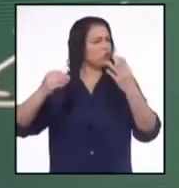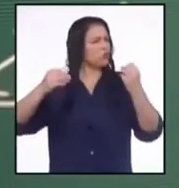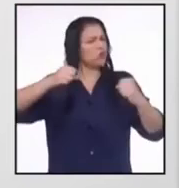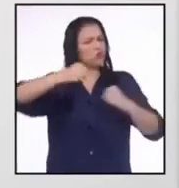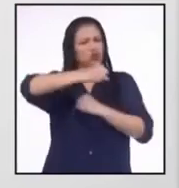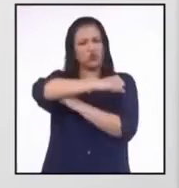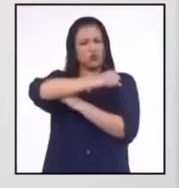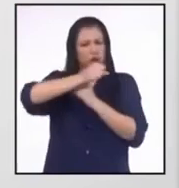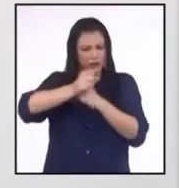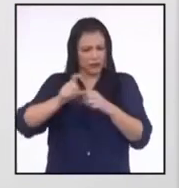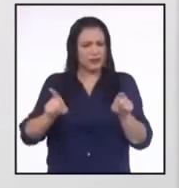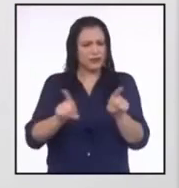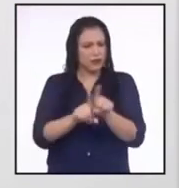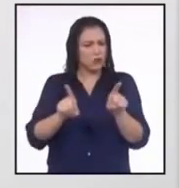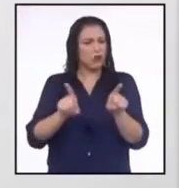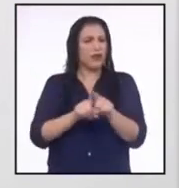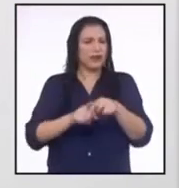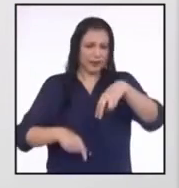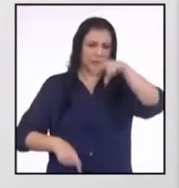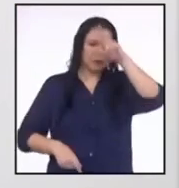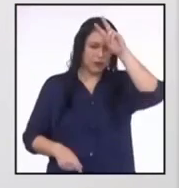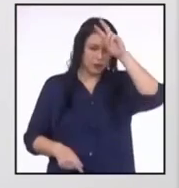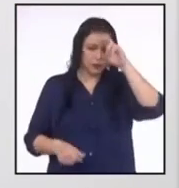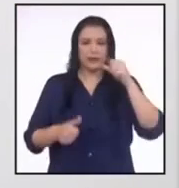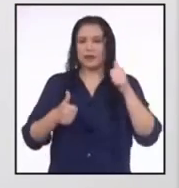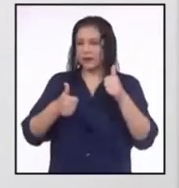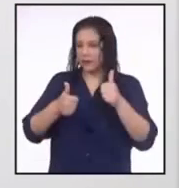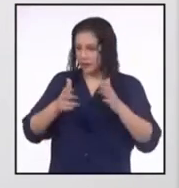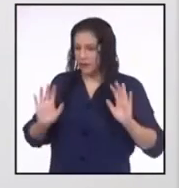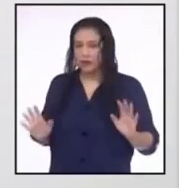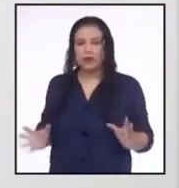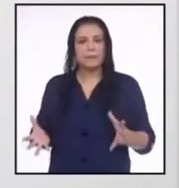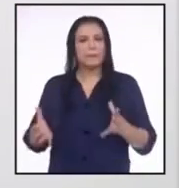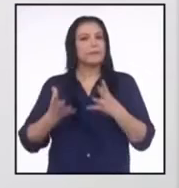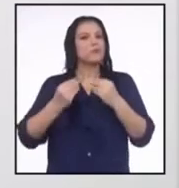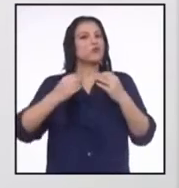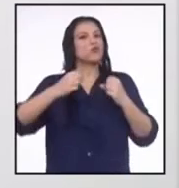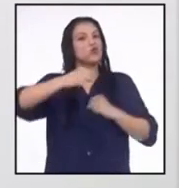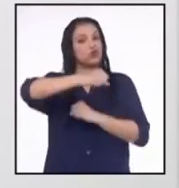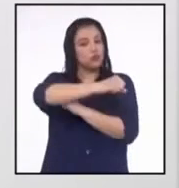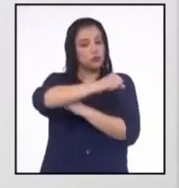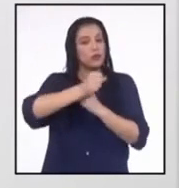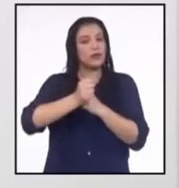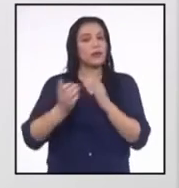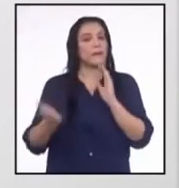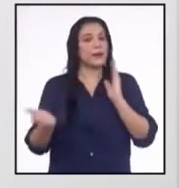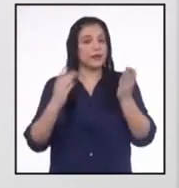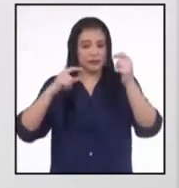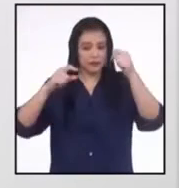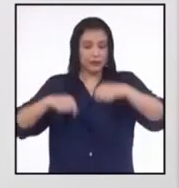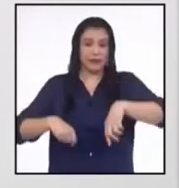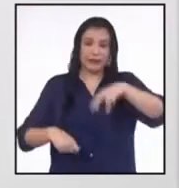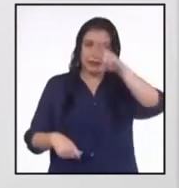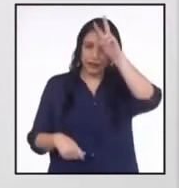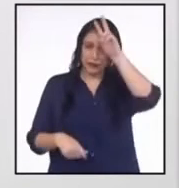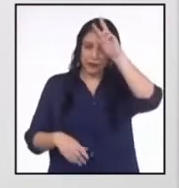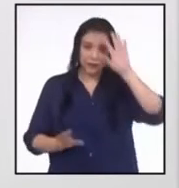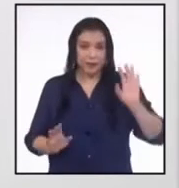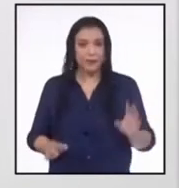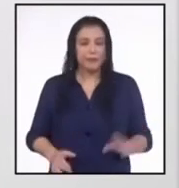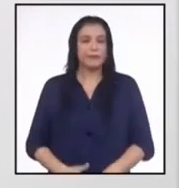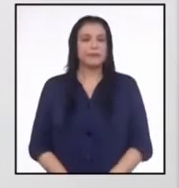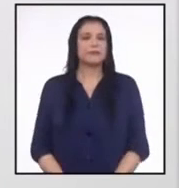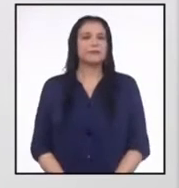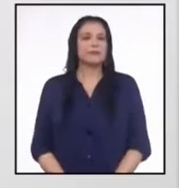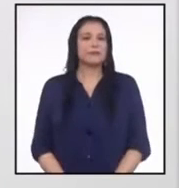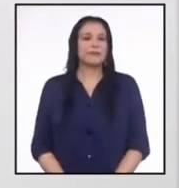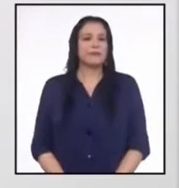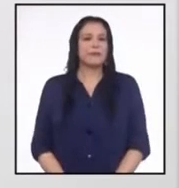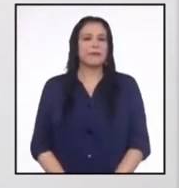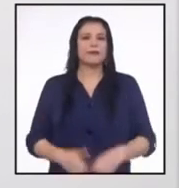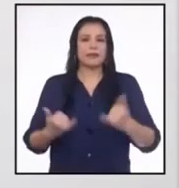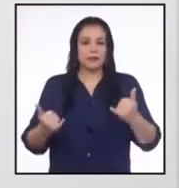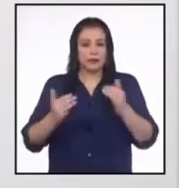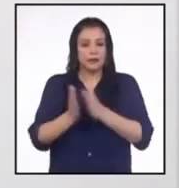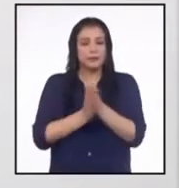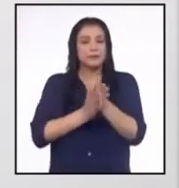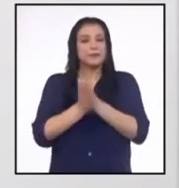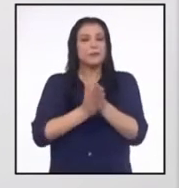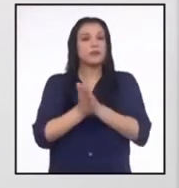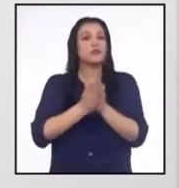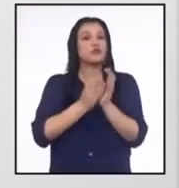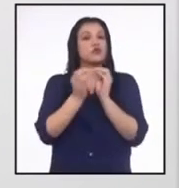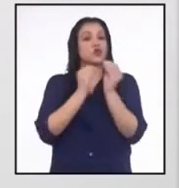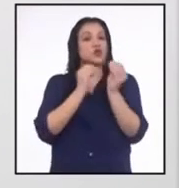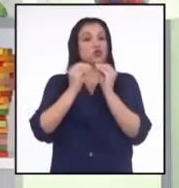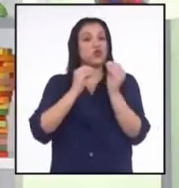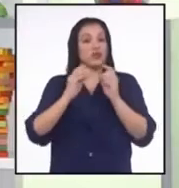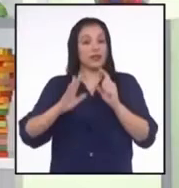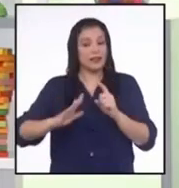así en el Perú. Efectivamente, Junior, hay muchos puentes parecidos en nuestro país. Bueno, es hora de resolver la